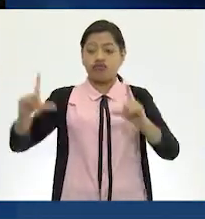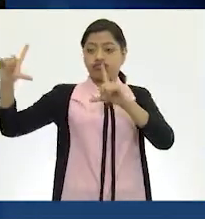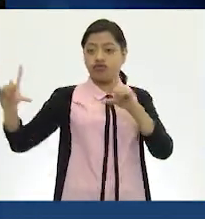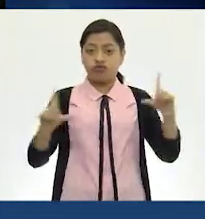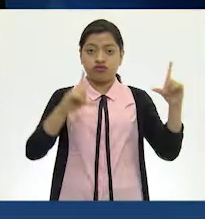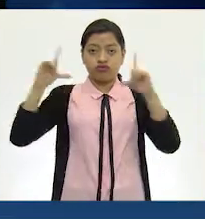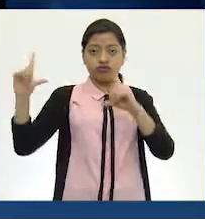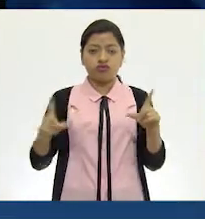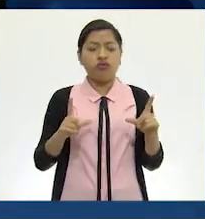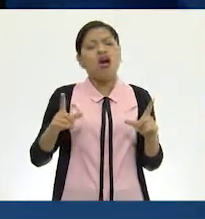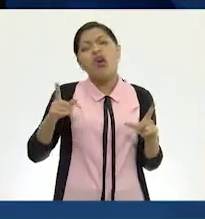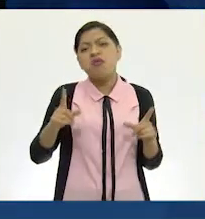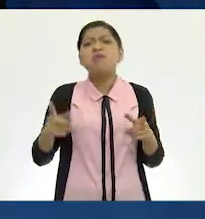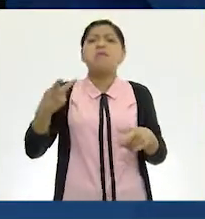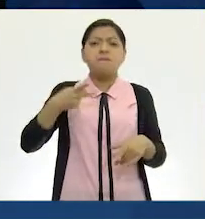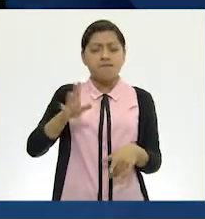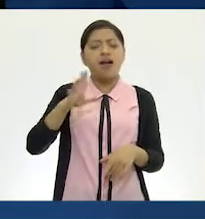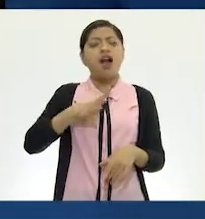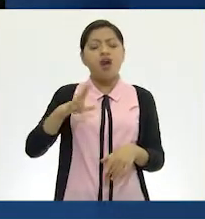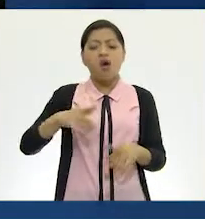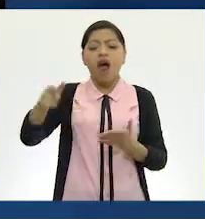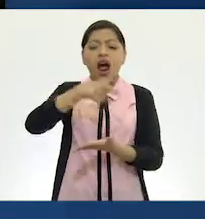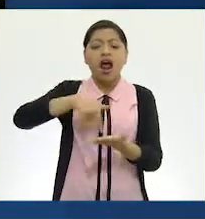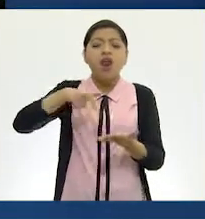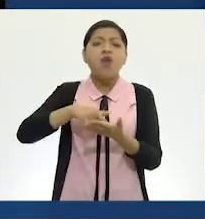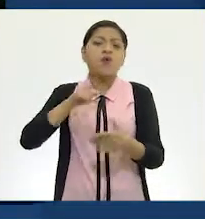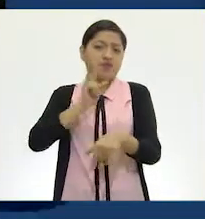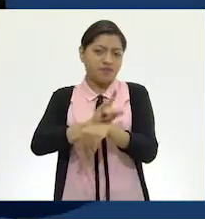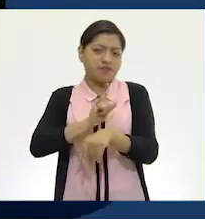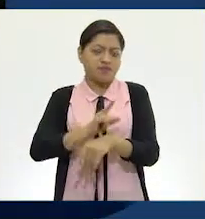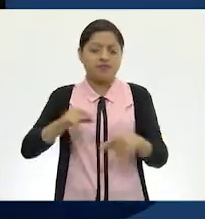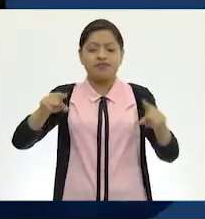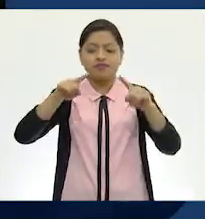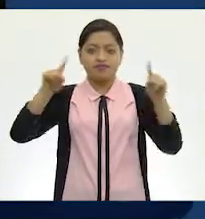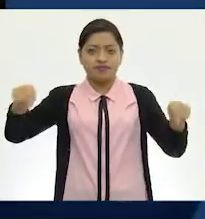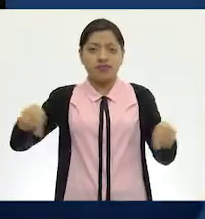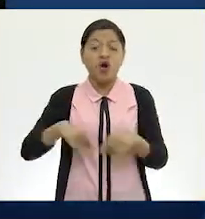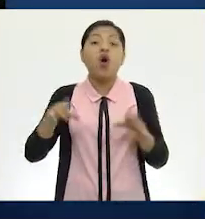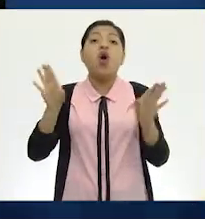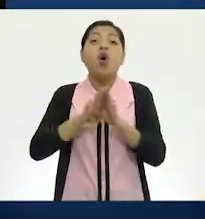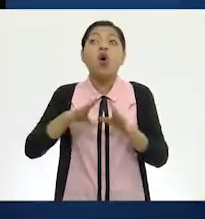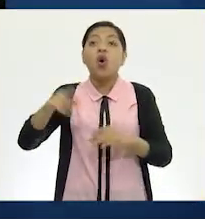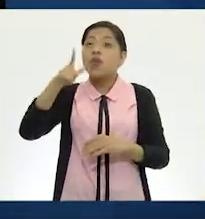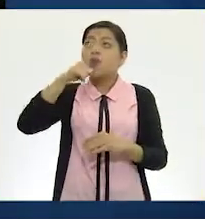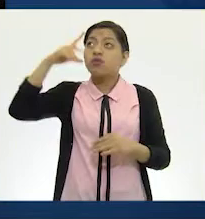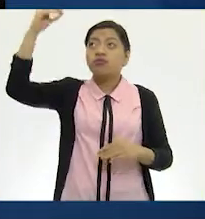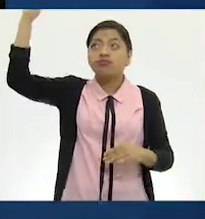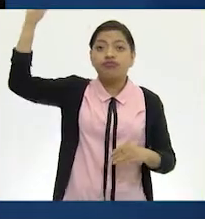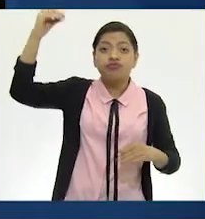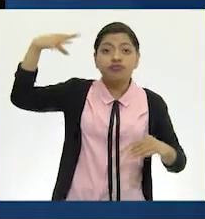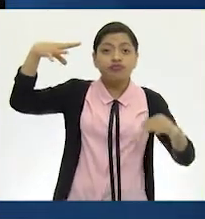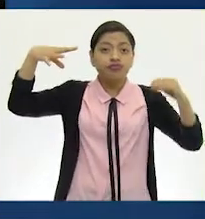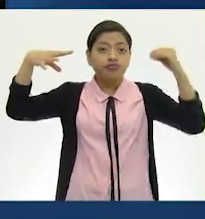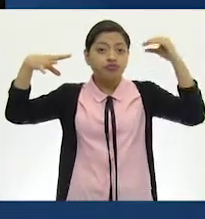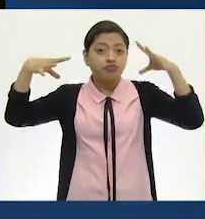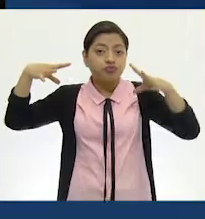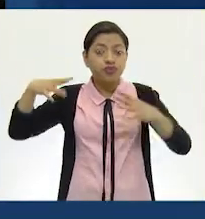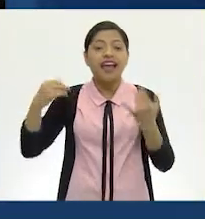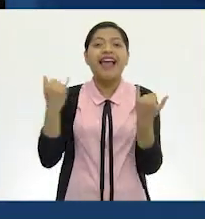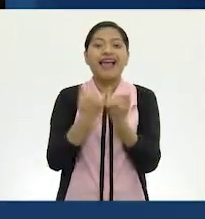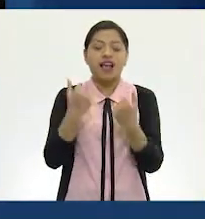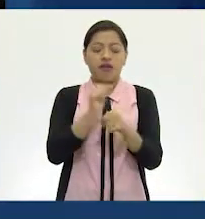no exista un espacio de ficción. Uh-huh. ¿Cómo lo resolvemos aquí? Pues con la iluminación y con la actuación,